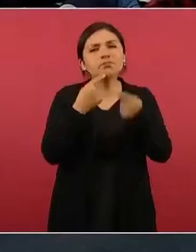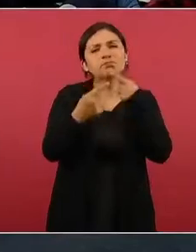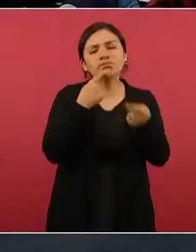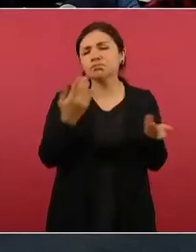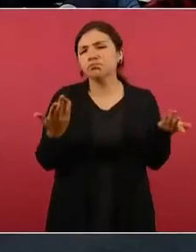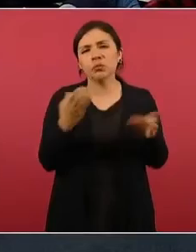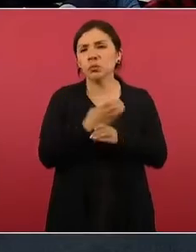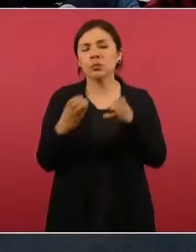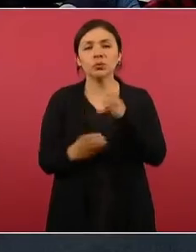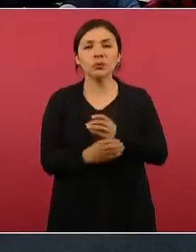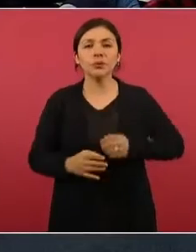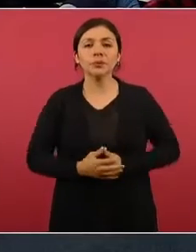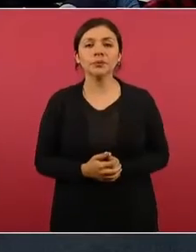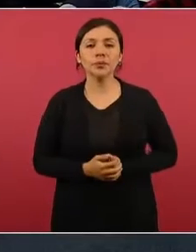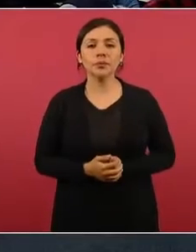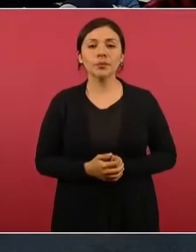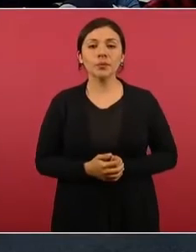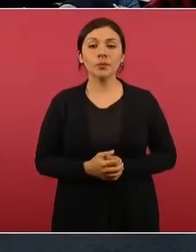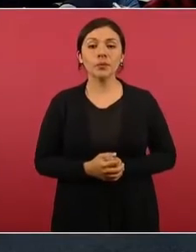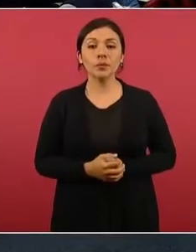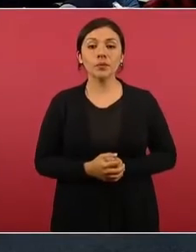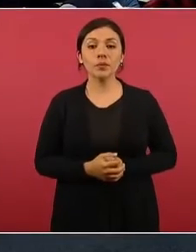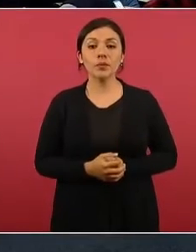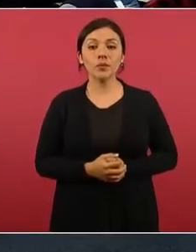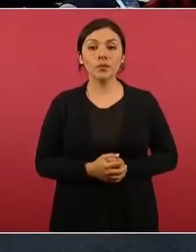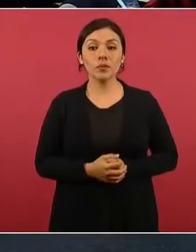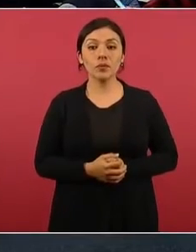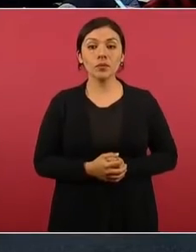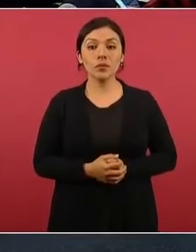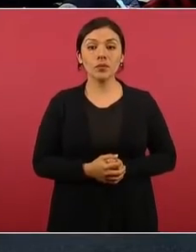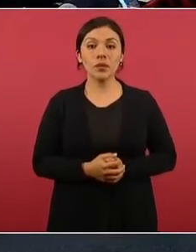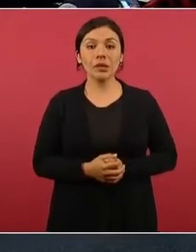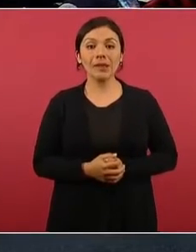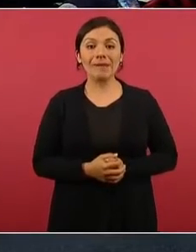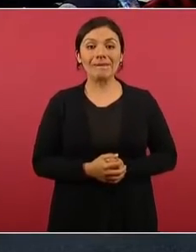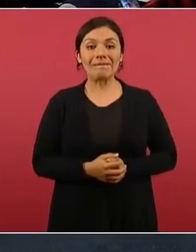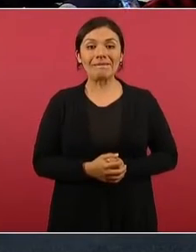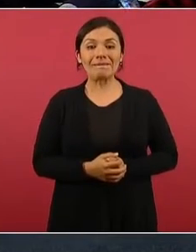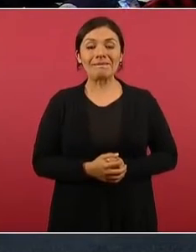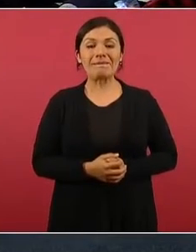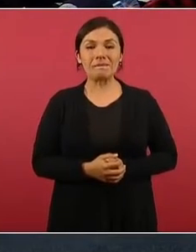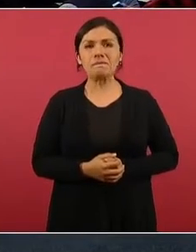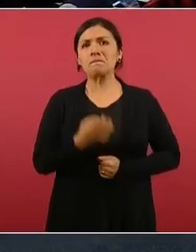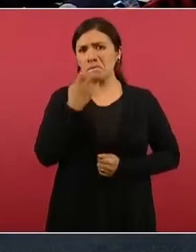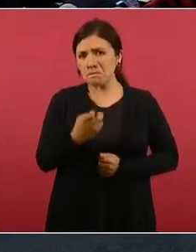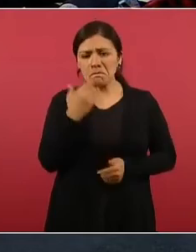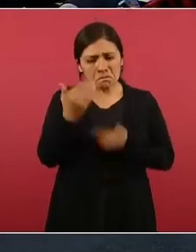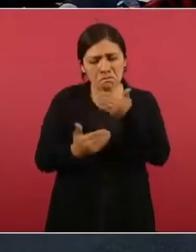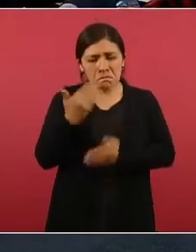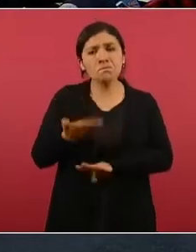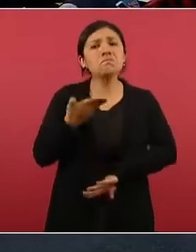puntos de vista de cómo va la situación económica. Y va bien.